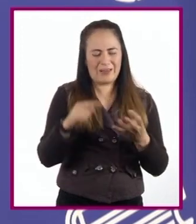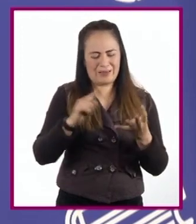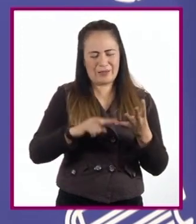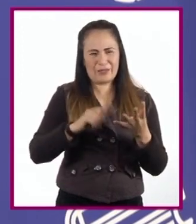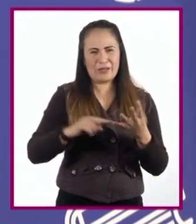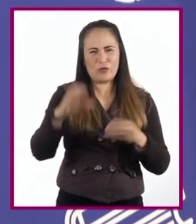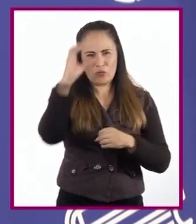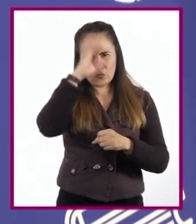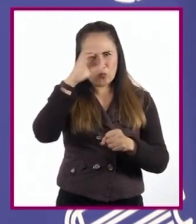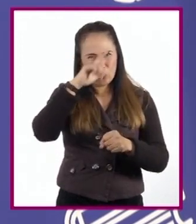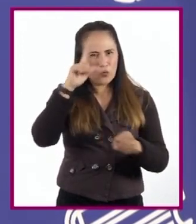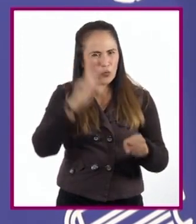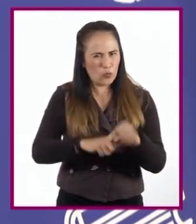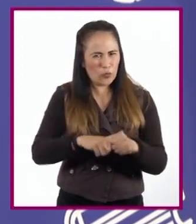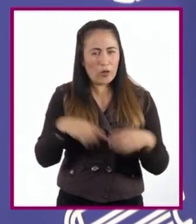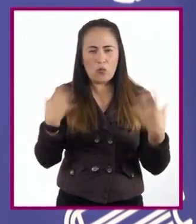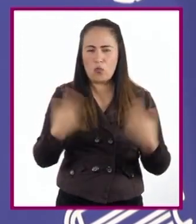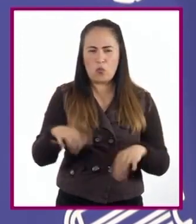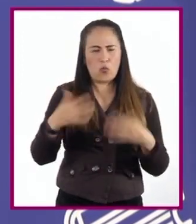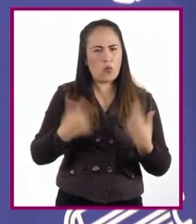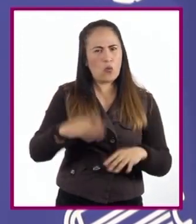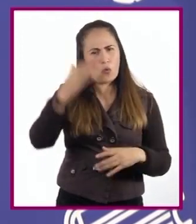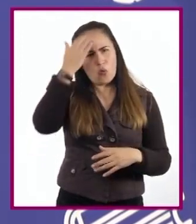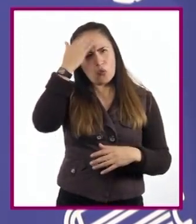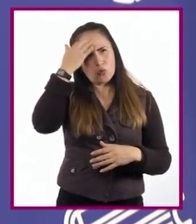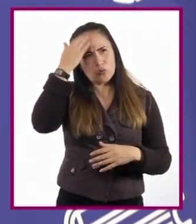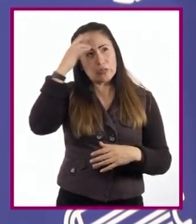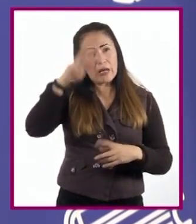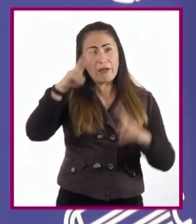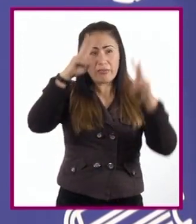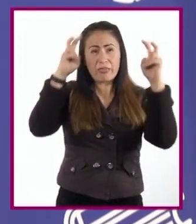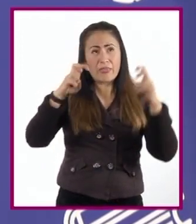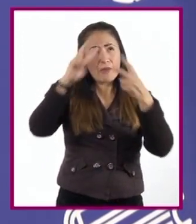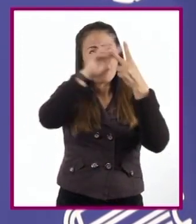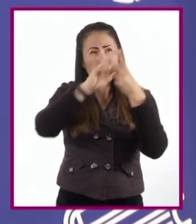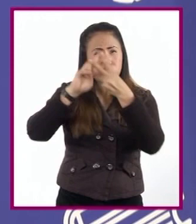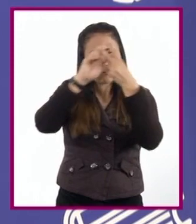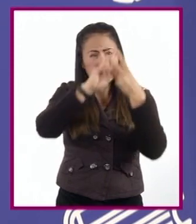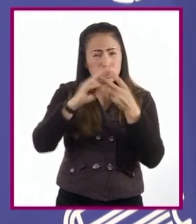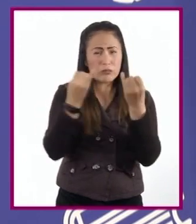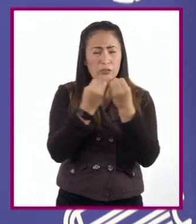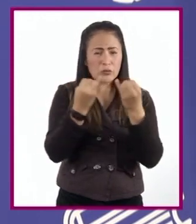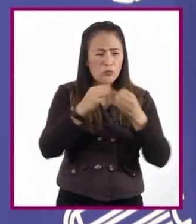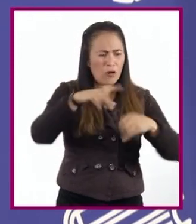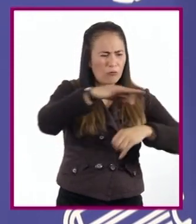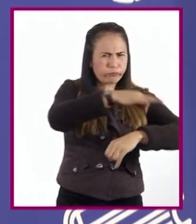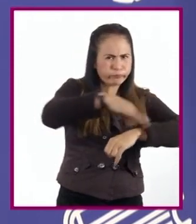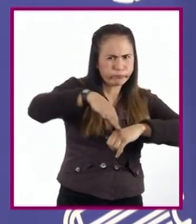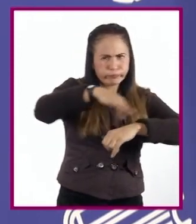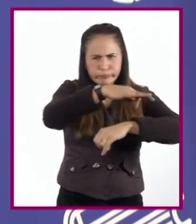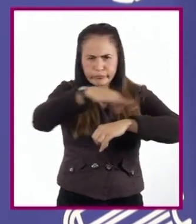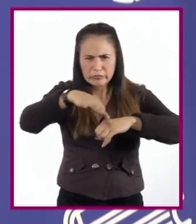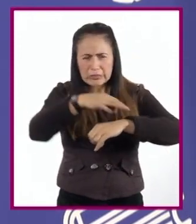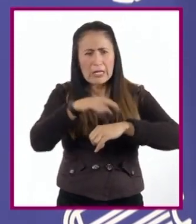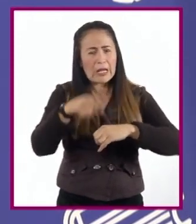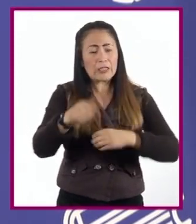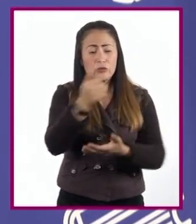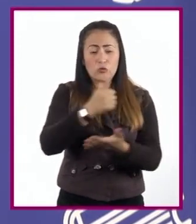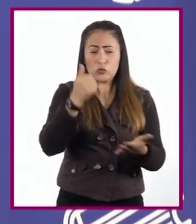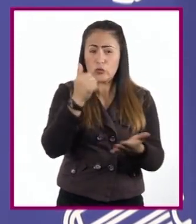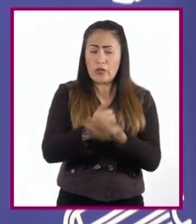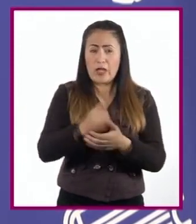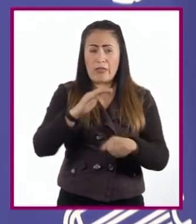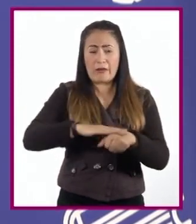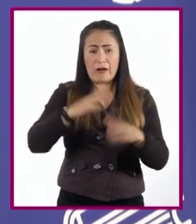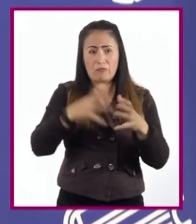se reconocen sus altos conocimientos en la astronomía y la arquitectura, debido a que fue la primera gran ciudad ubicada en